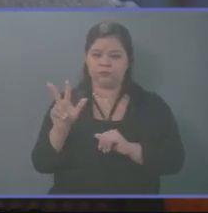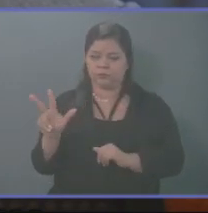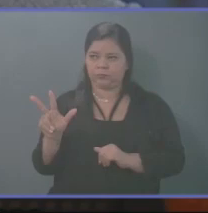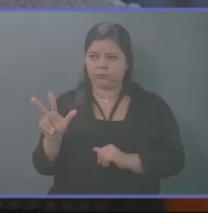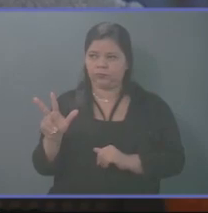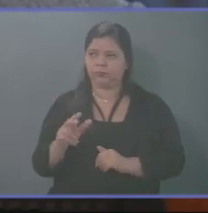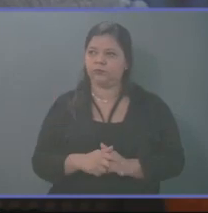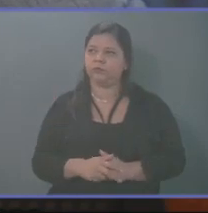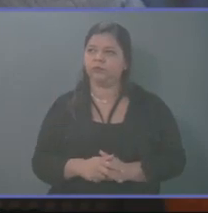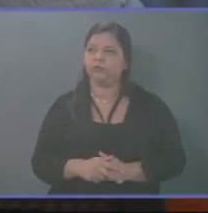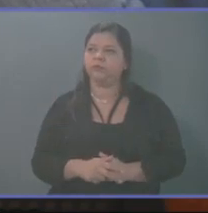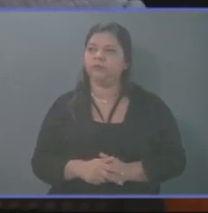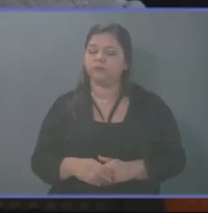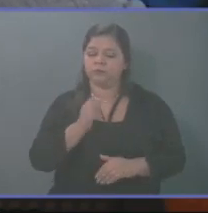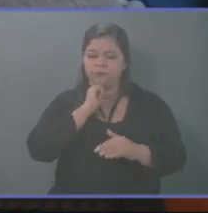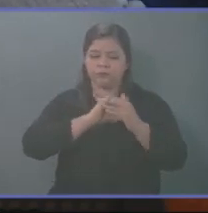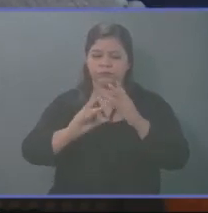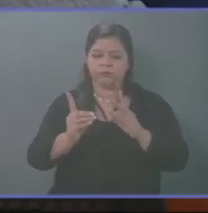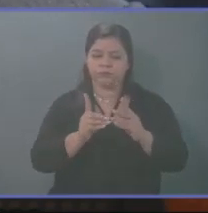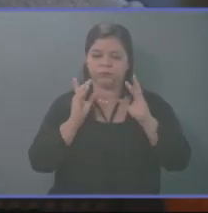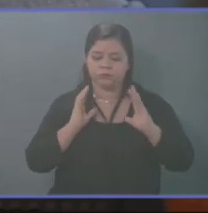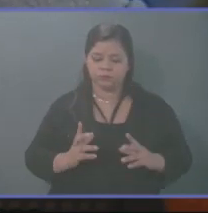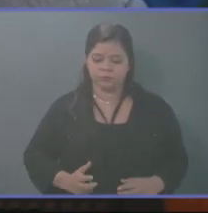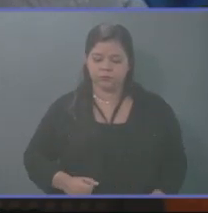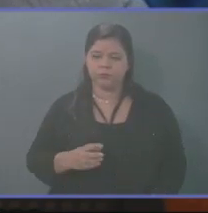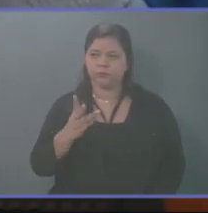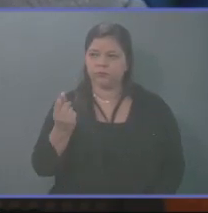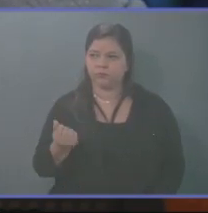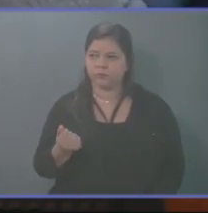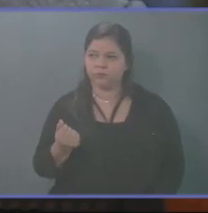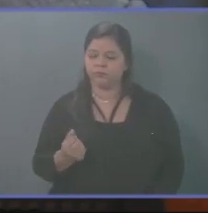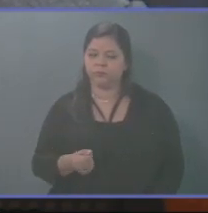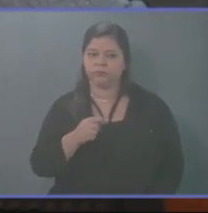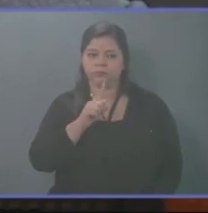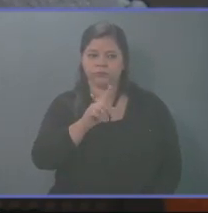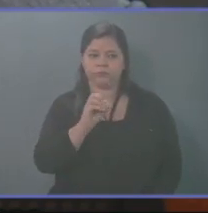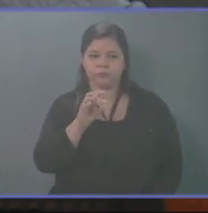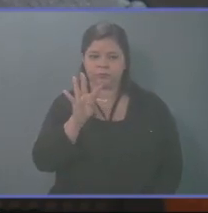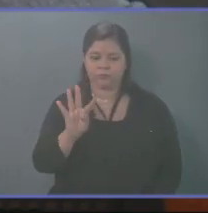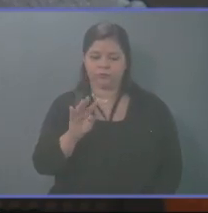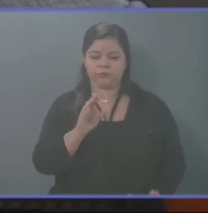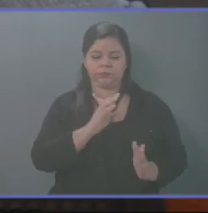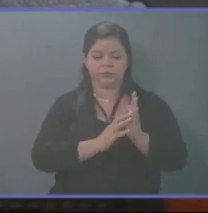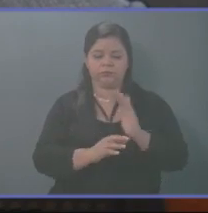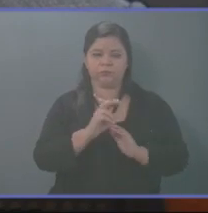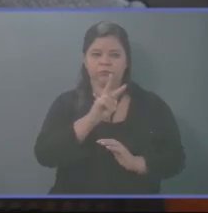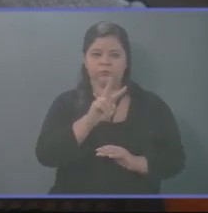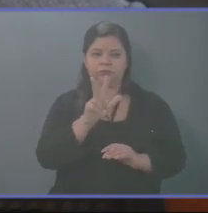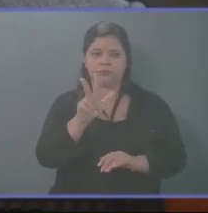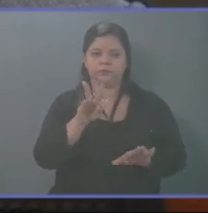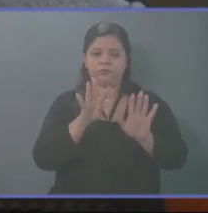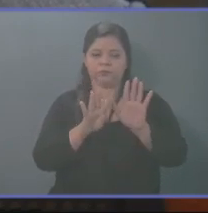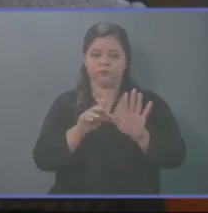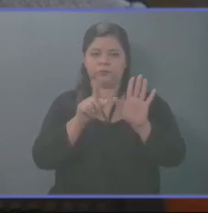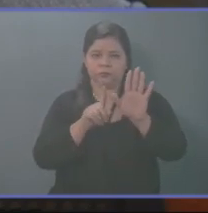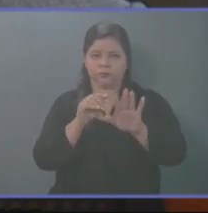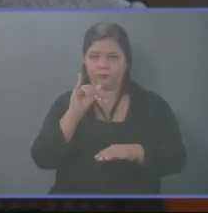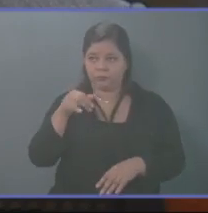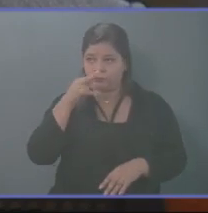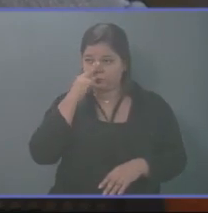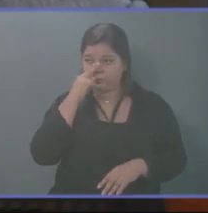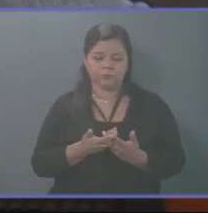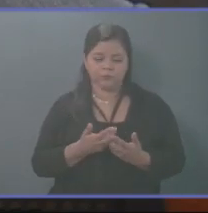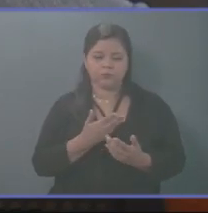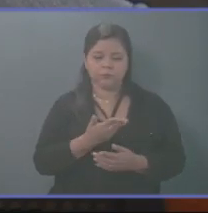1973, publicado en el Diario Oficial número 104, tomo 239, del 6 de junio del mismo